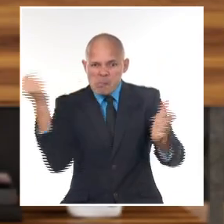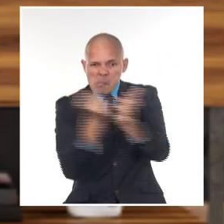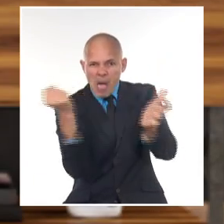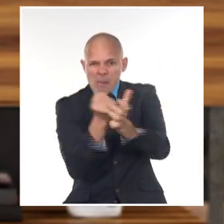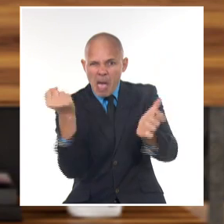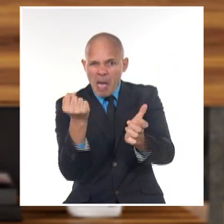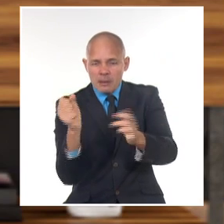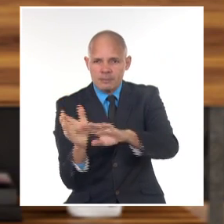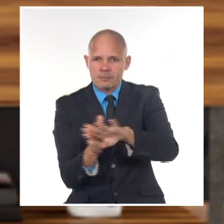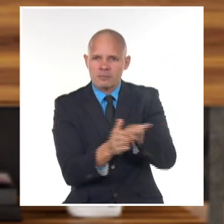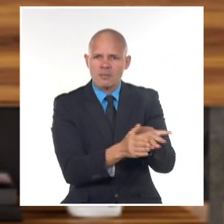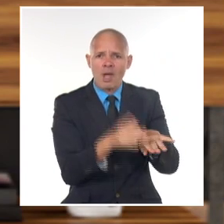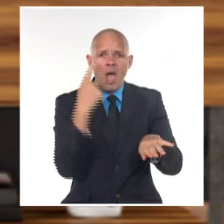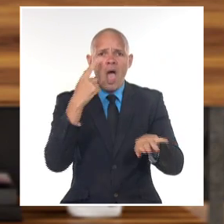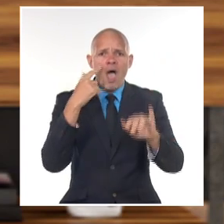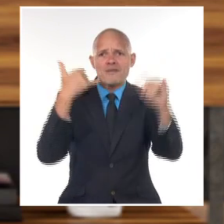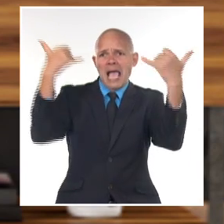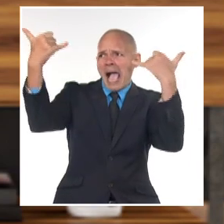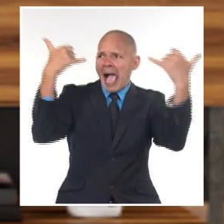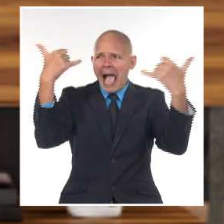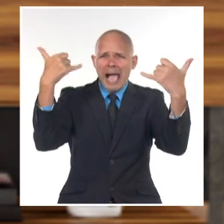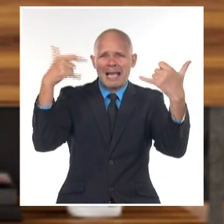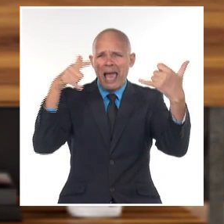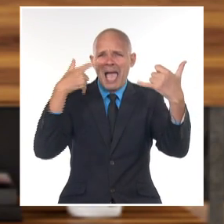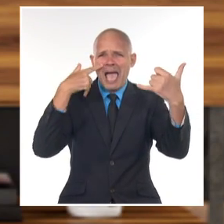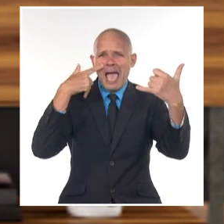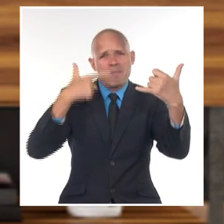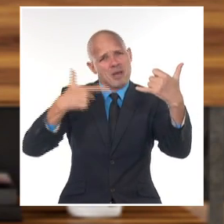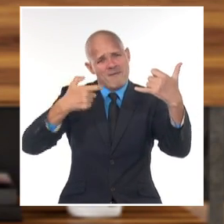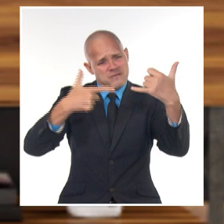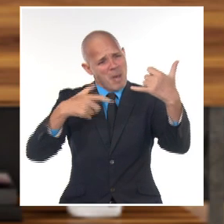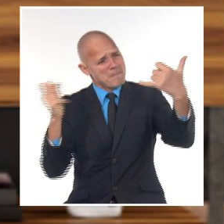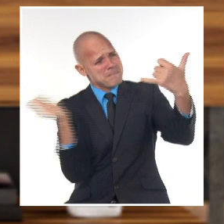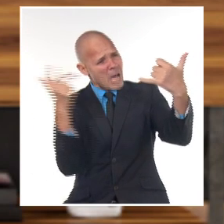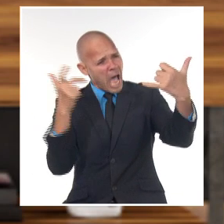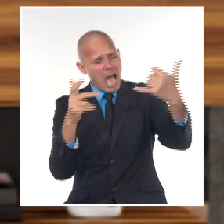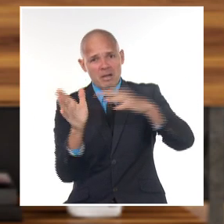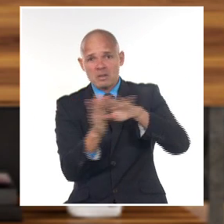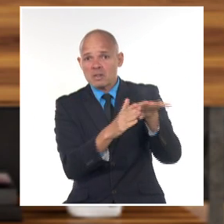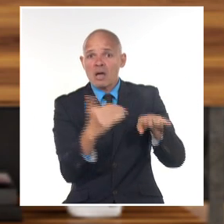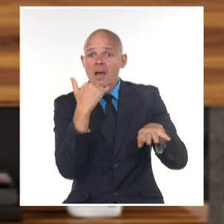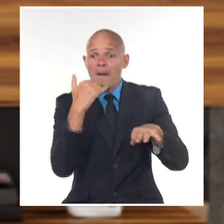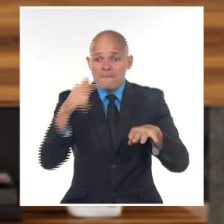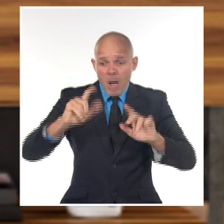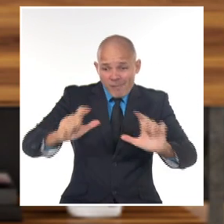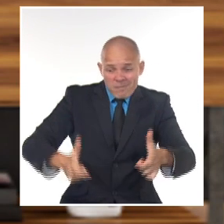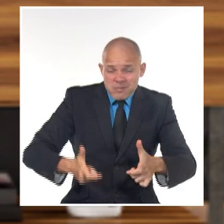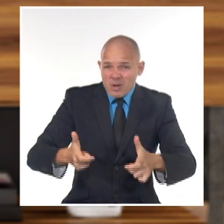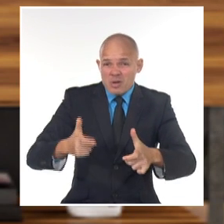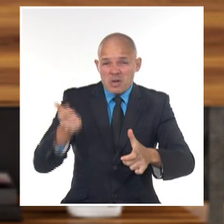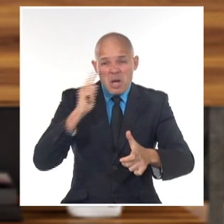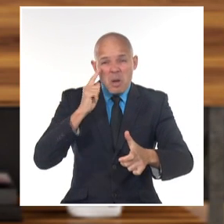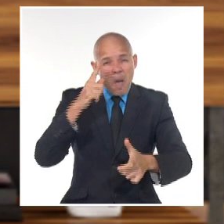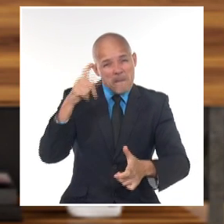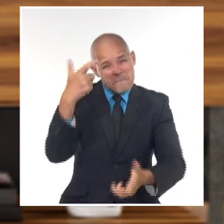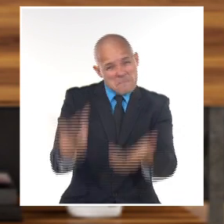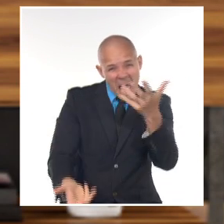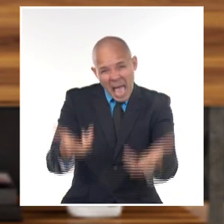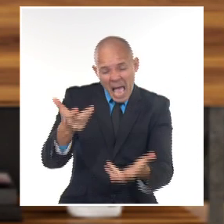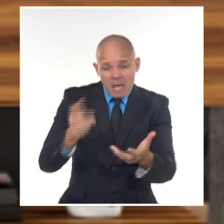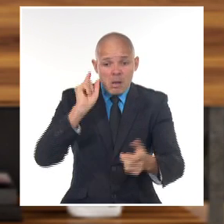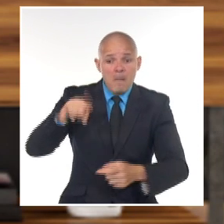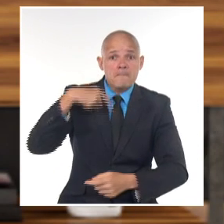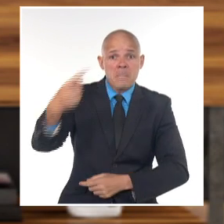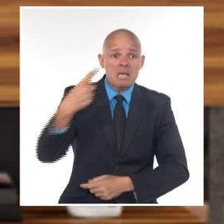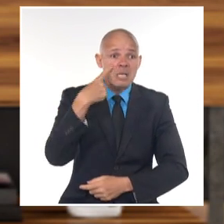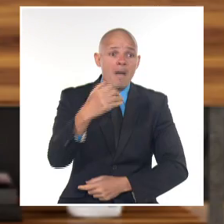seguridad, quémasela. La patrulla, quémasela. Si mañana empiezan a estos perros a aparecer con las patas partidas, con la cabeza rota,